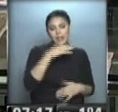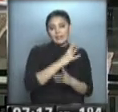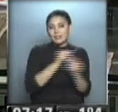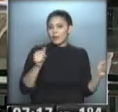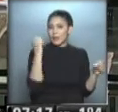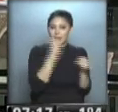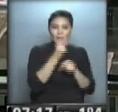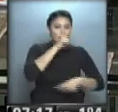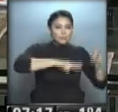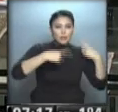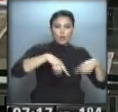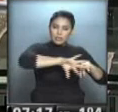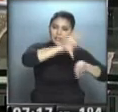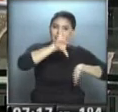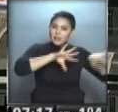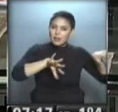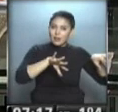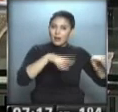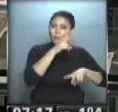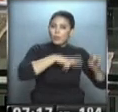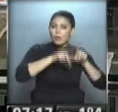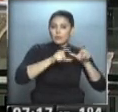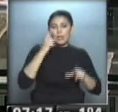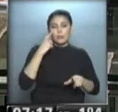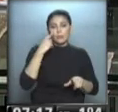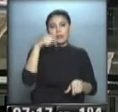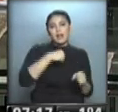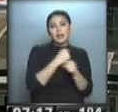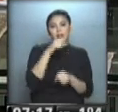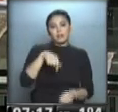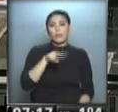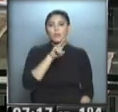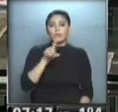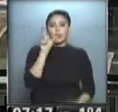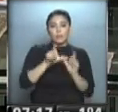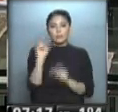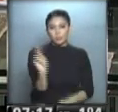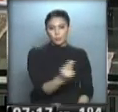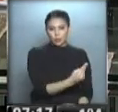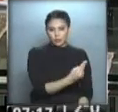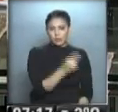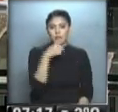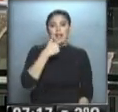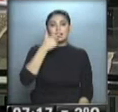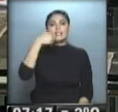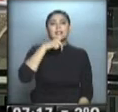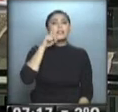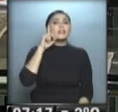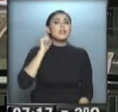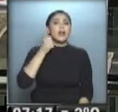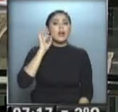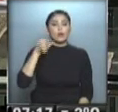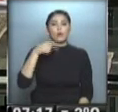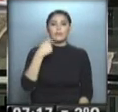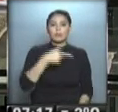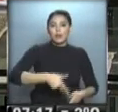remoción de escombros y la búsqueda de sobrevivientes. Son 21 en total las víctimas fatales, entre ellos Santiago Laguía, que fue encontrado